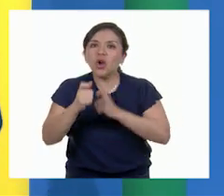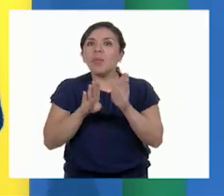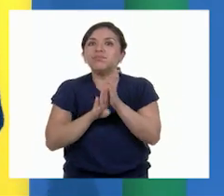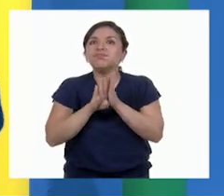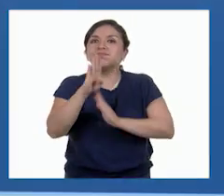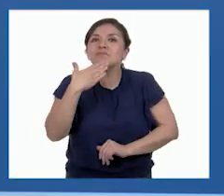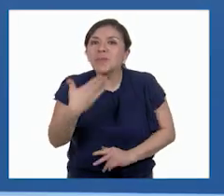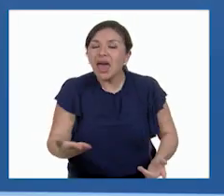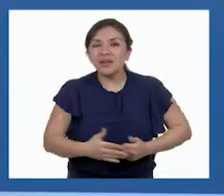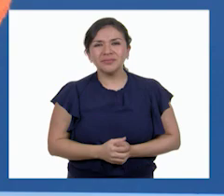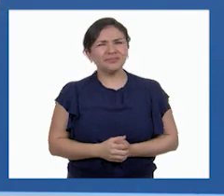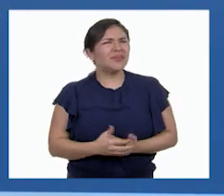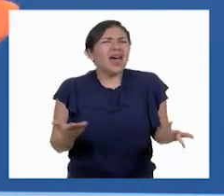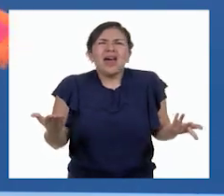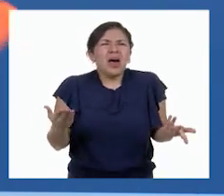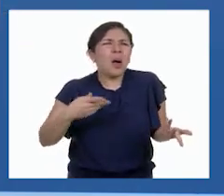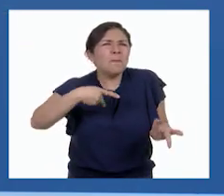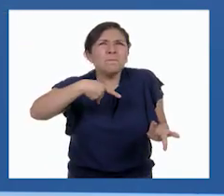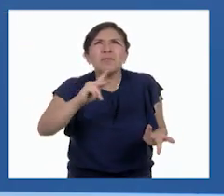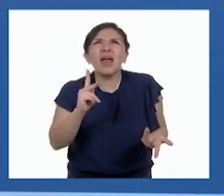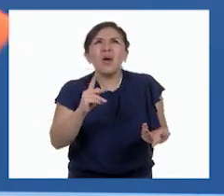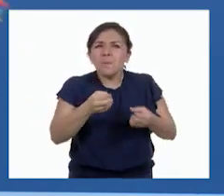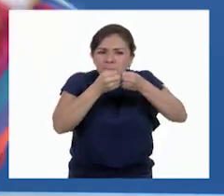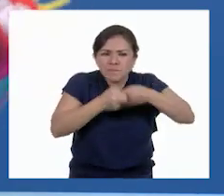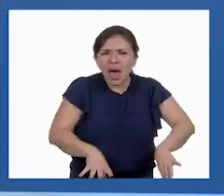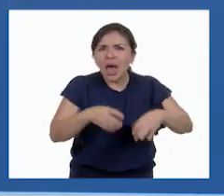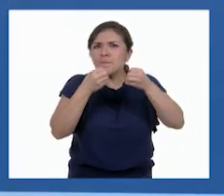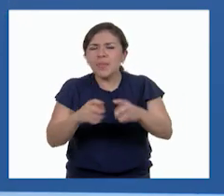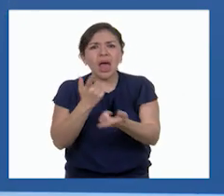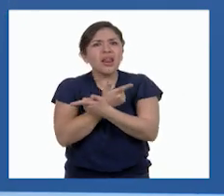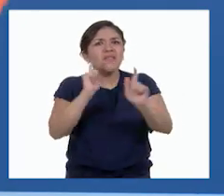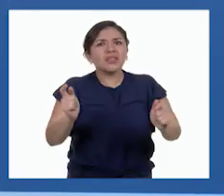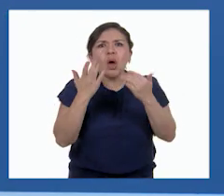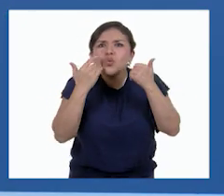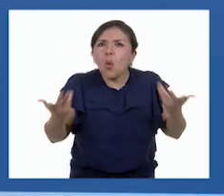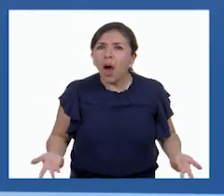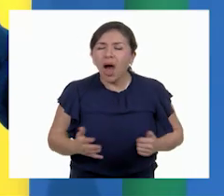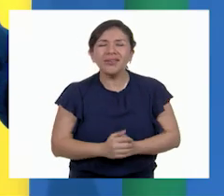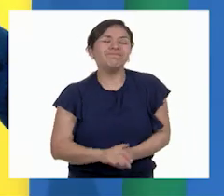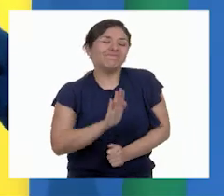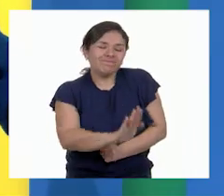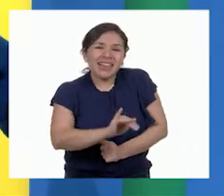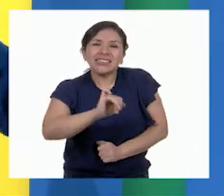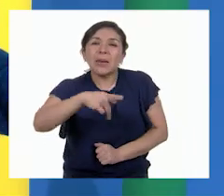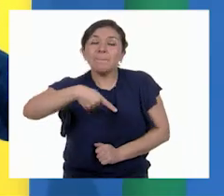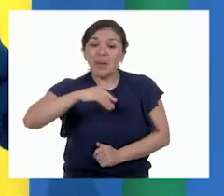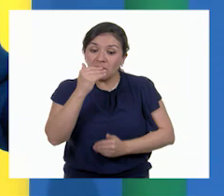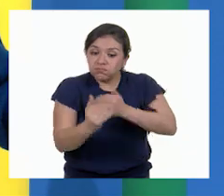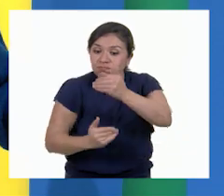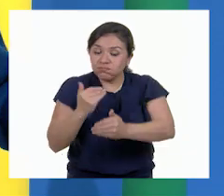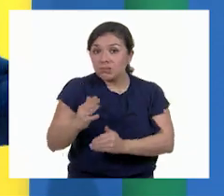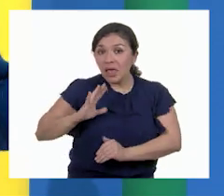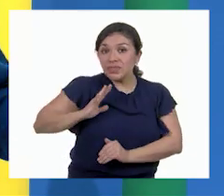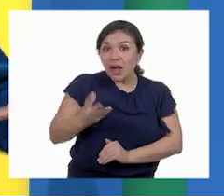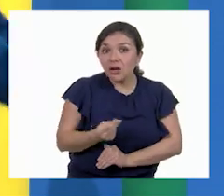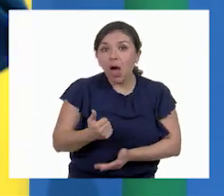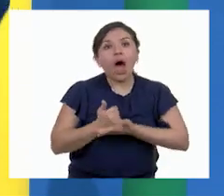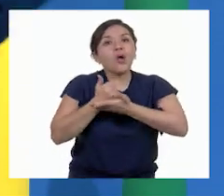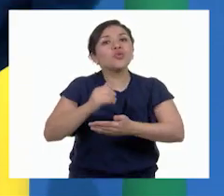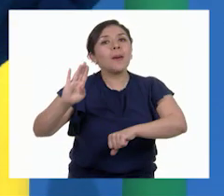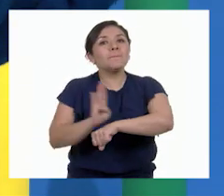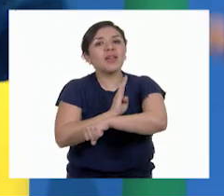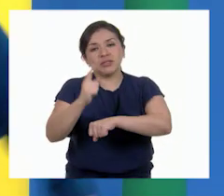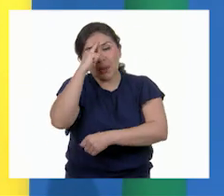prosperara. Pero se perdieron las libertades. Pero los avances tecnológicos beneficiaron